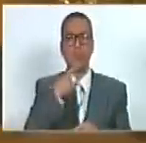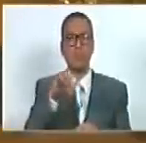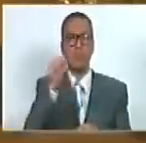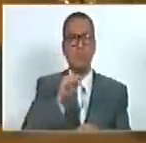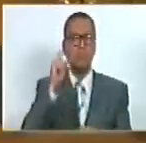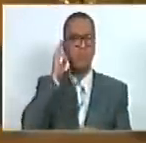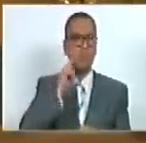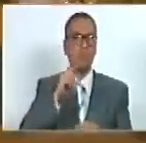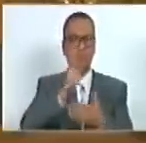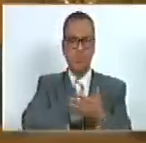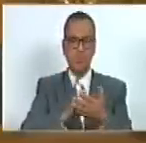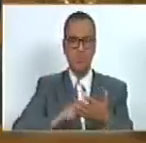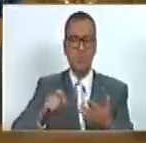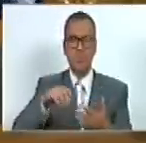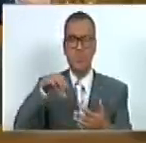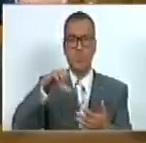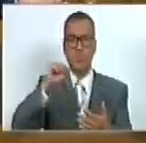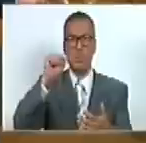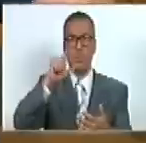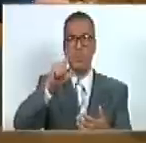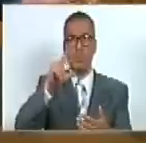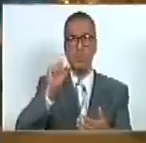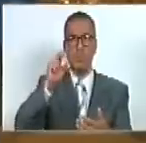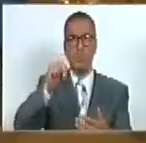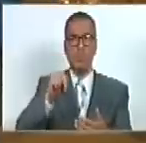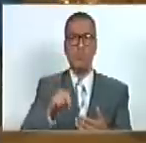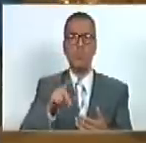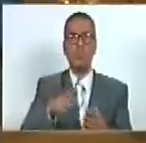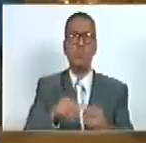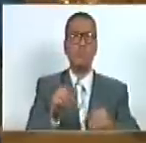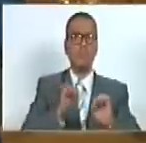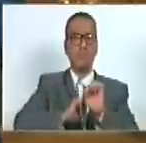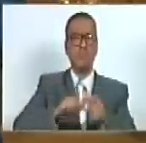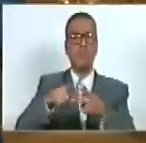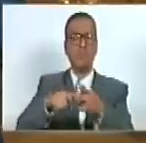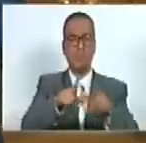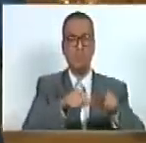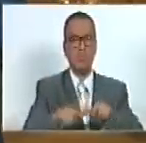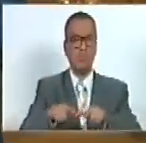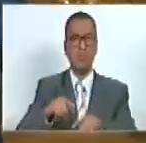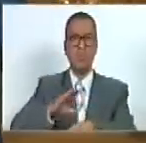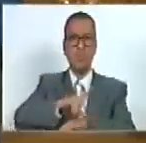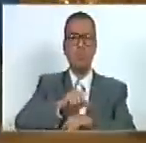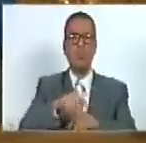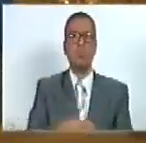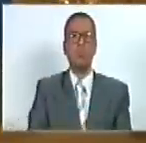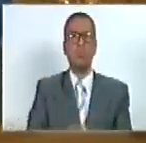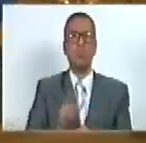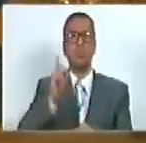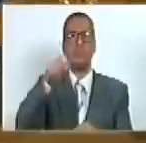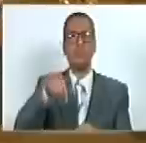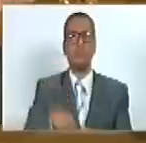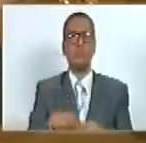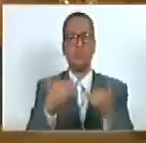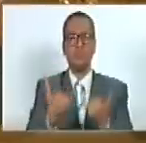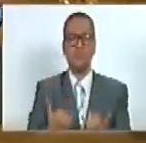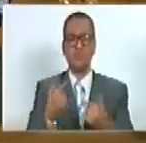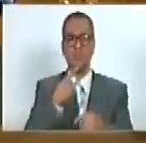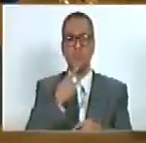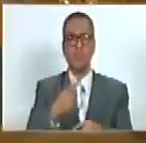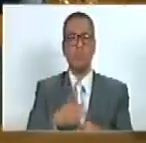en carta a Salón, en la impunidad de los delitos. También, ya se ha